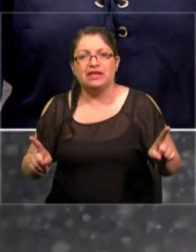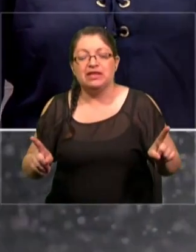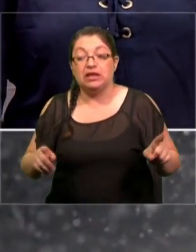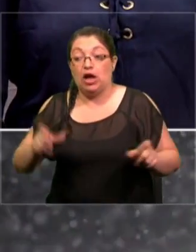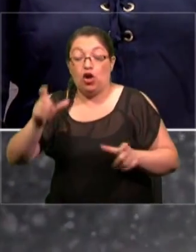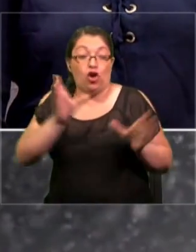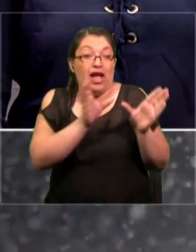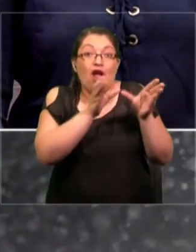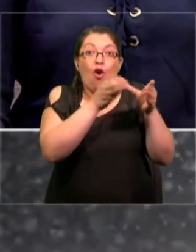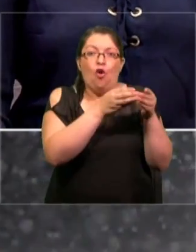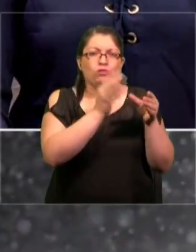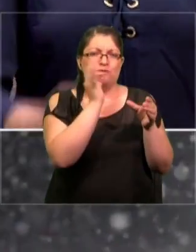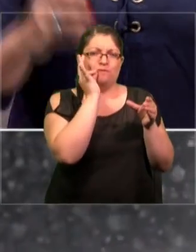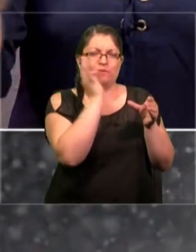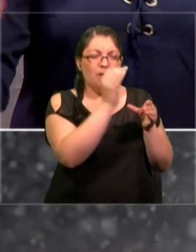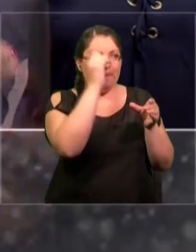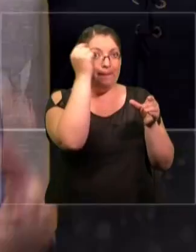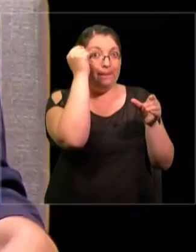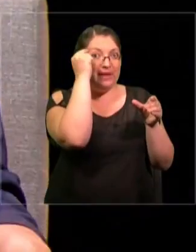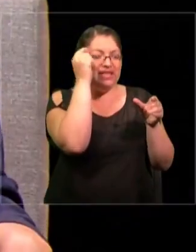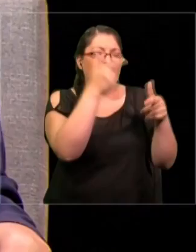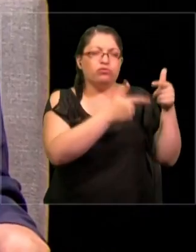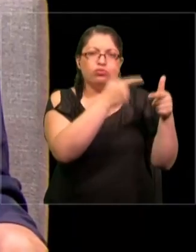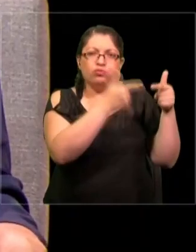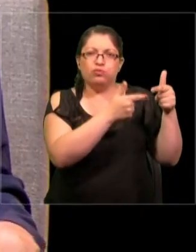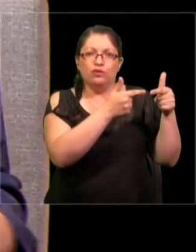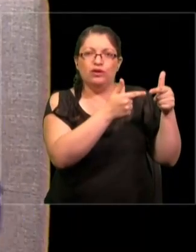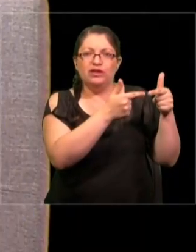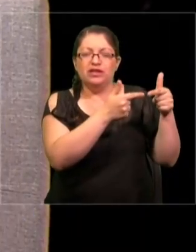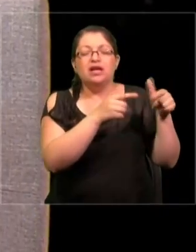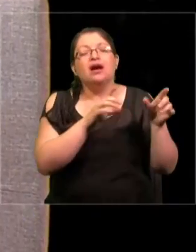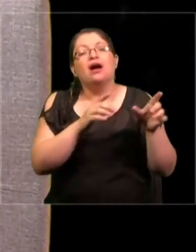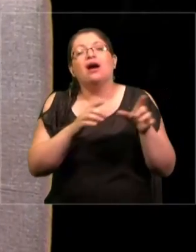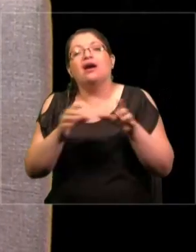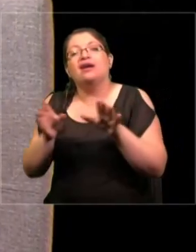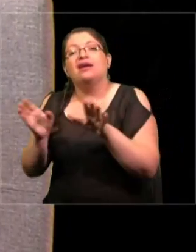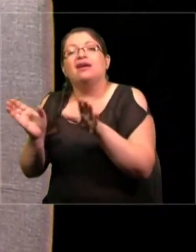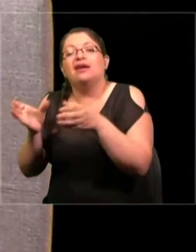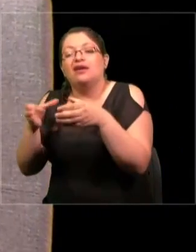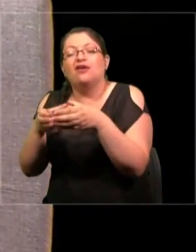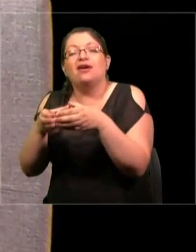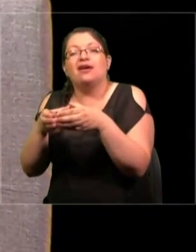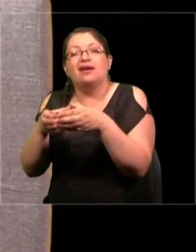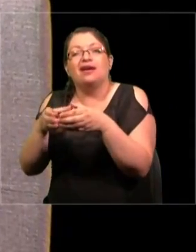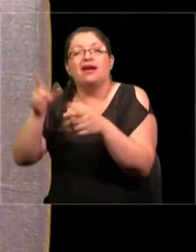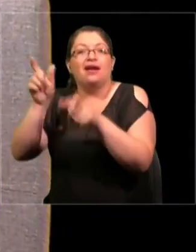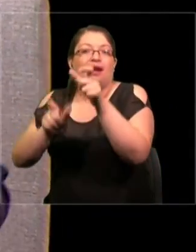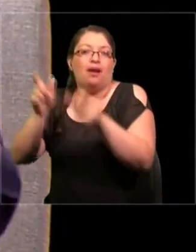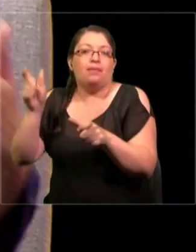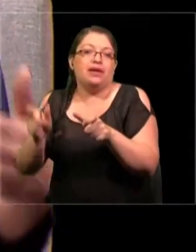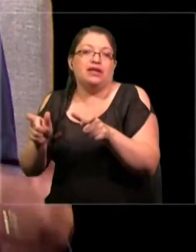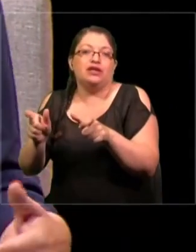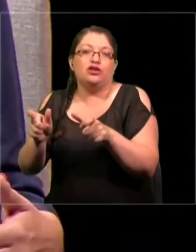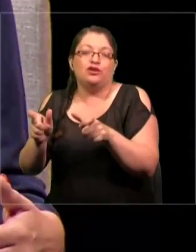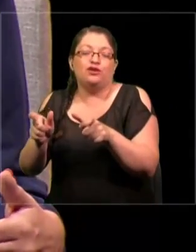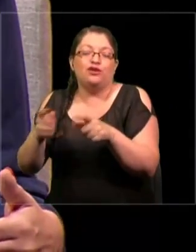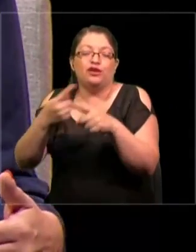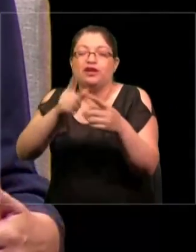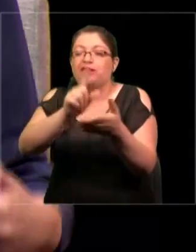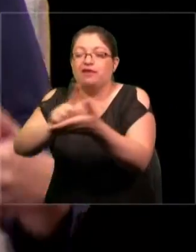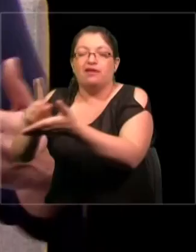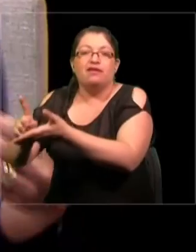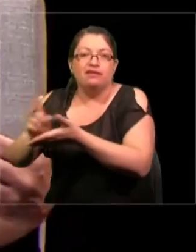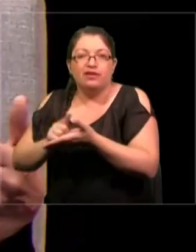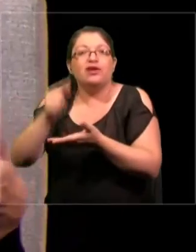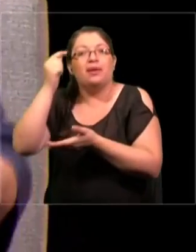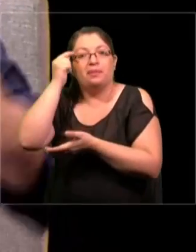pensaba la élite política, en general las élites en el país y lo que se estaba viviendo en los territorios.